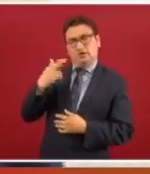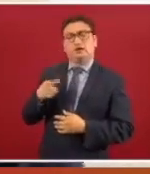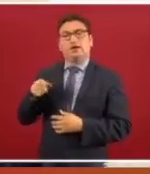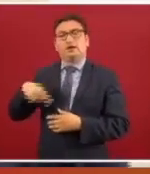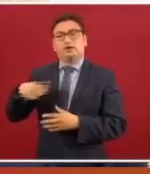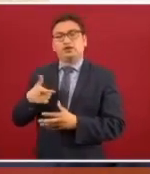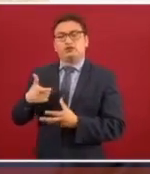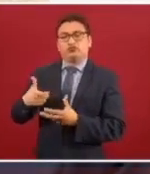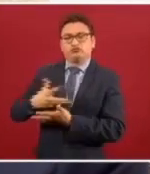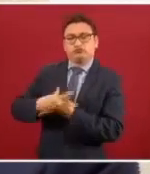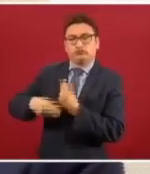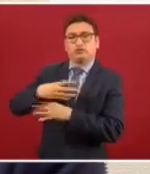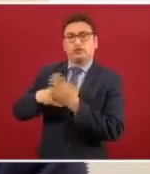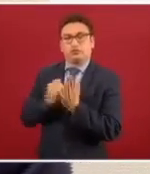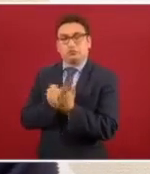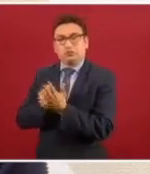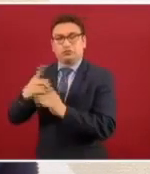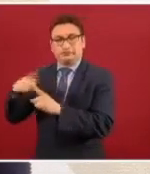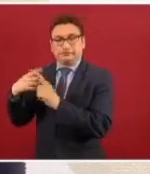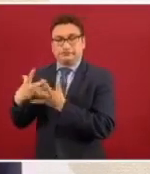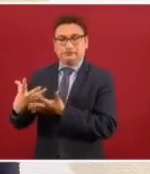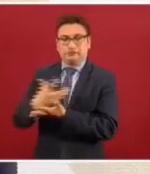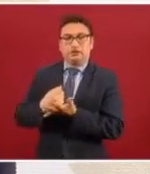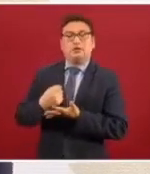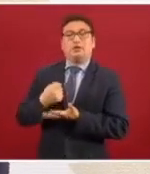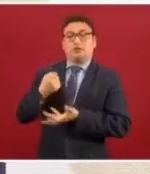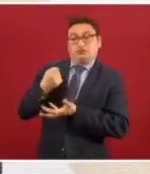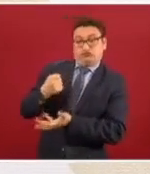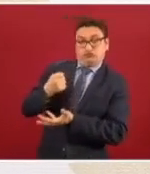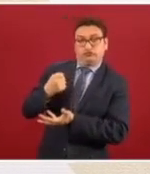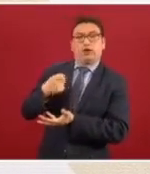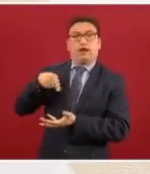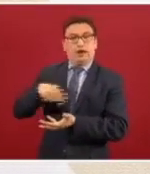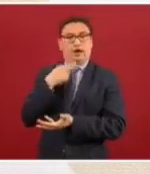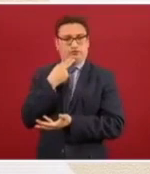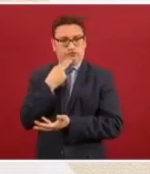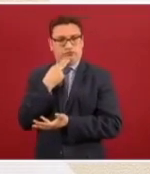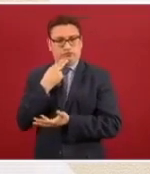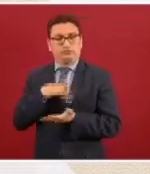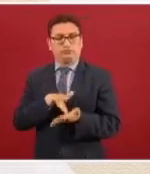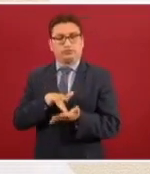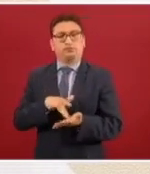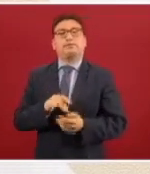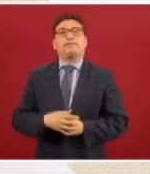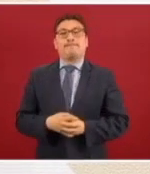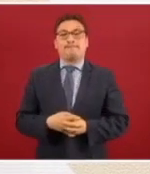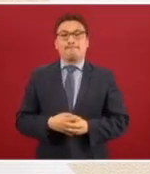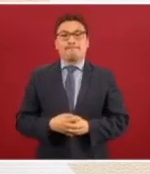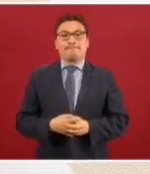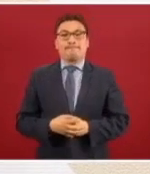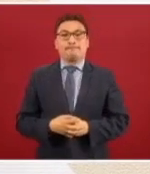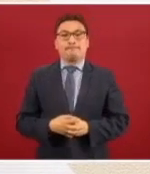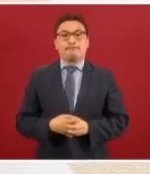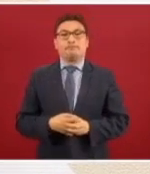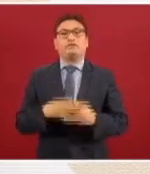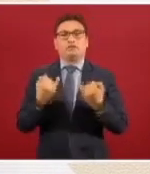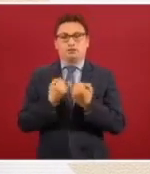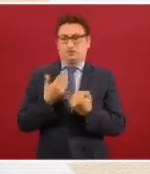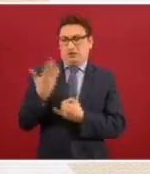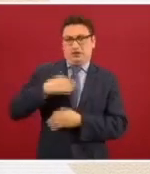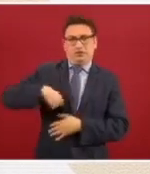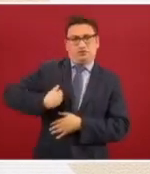de los Ingresos Presupuestarios y los recursos que se